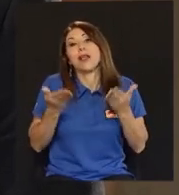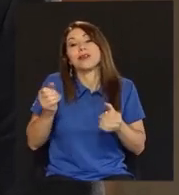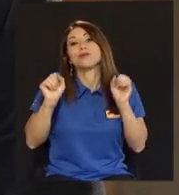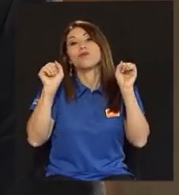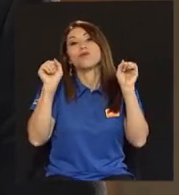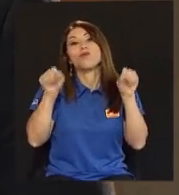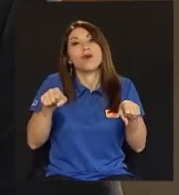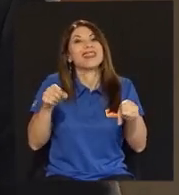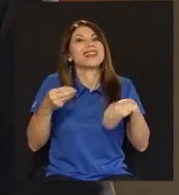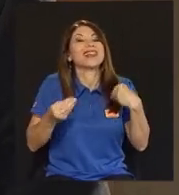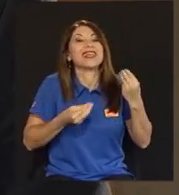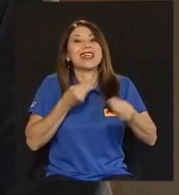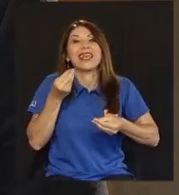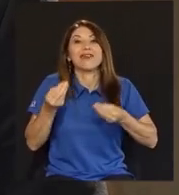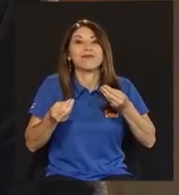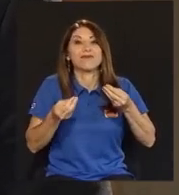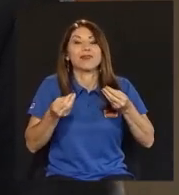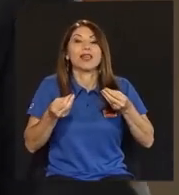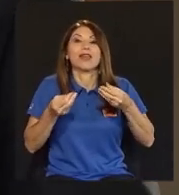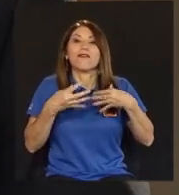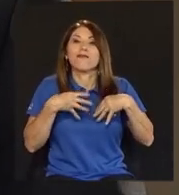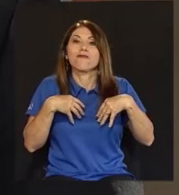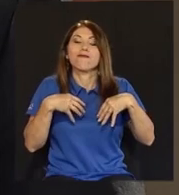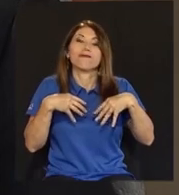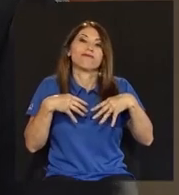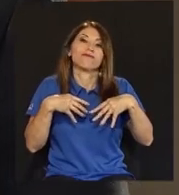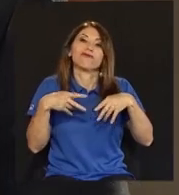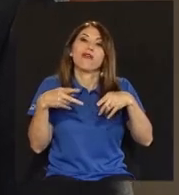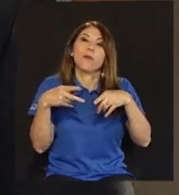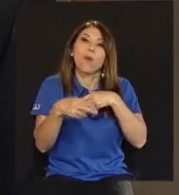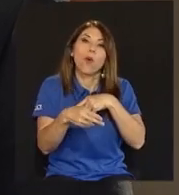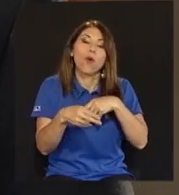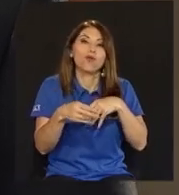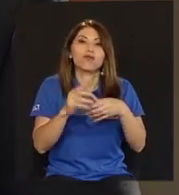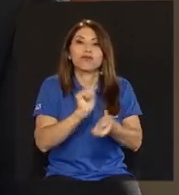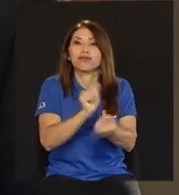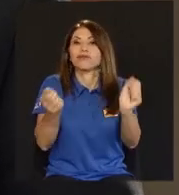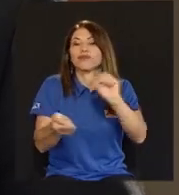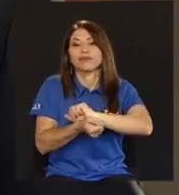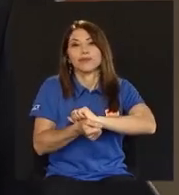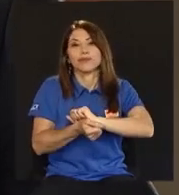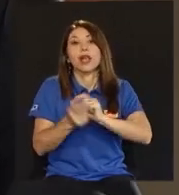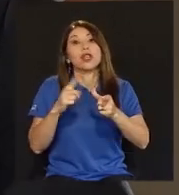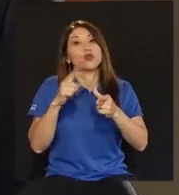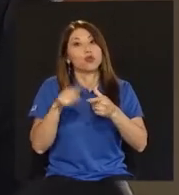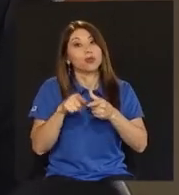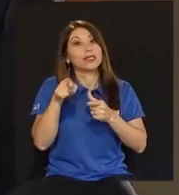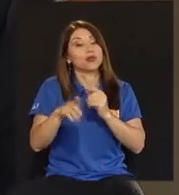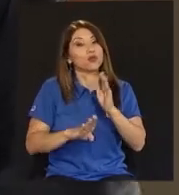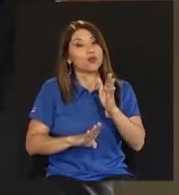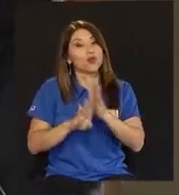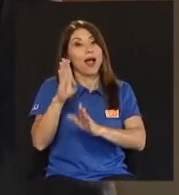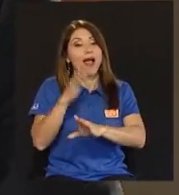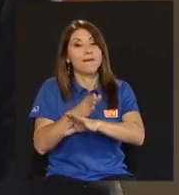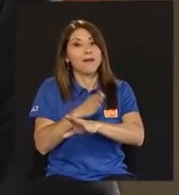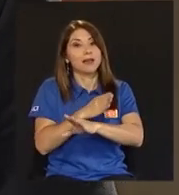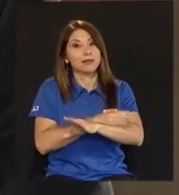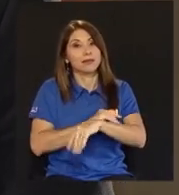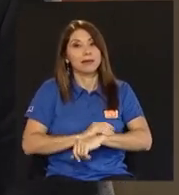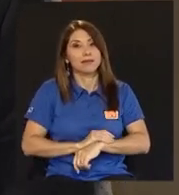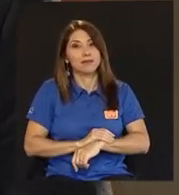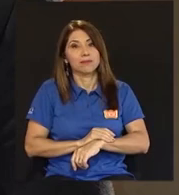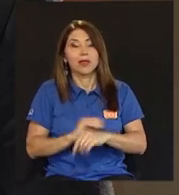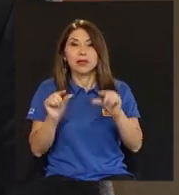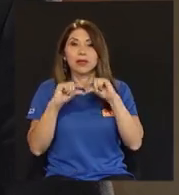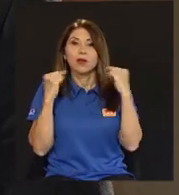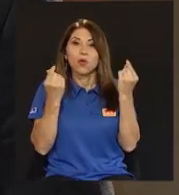remoción. Entonces es muy fuerte en ese sentido, es un avance en ese sentido institucional, ¿no? O sea, del conjunto de reglas con